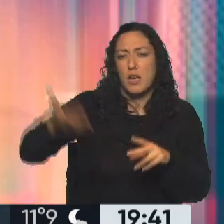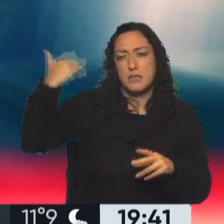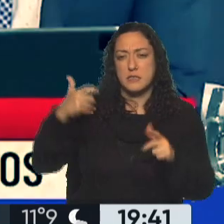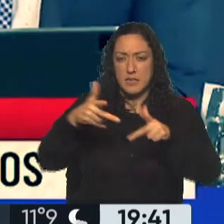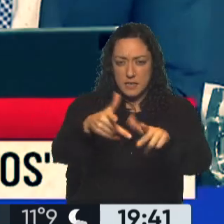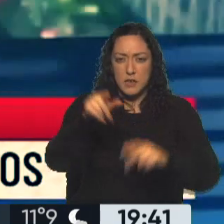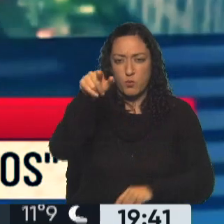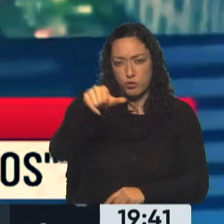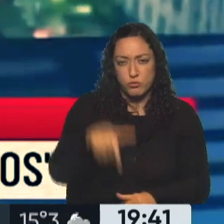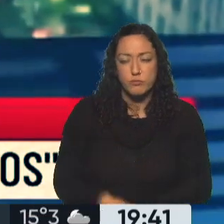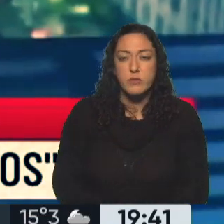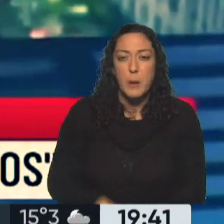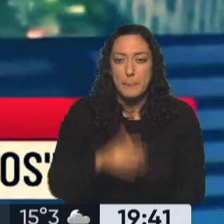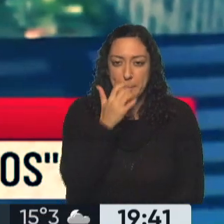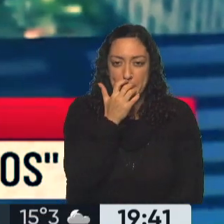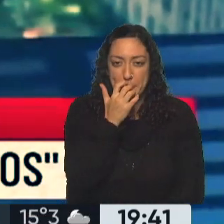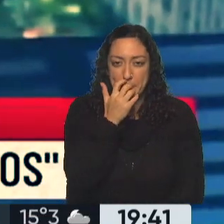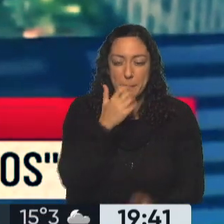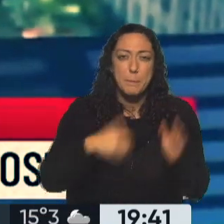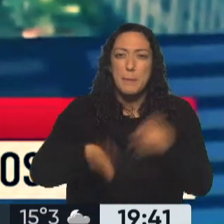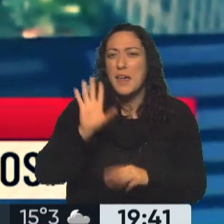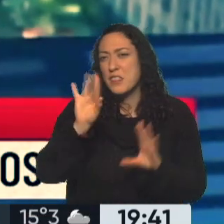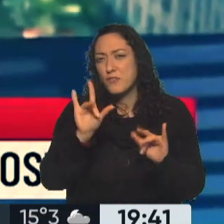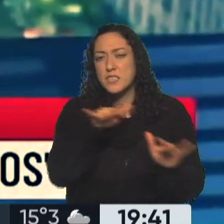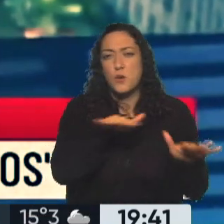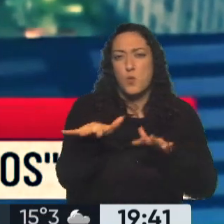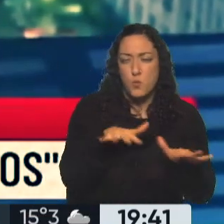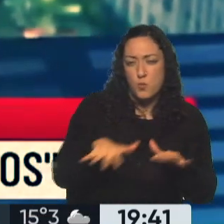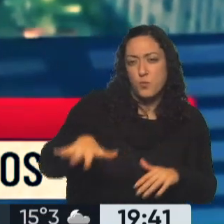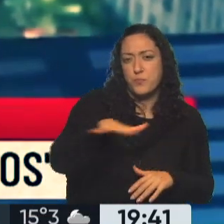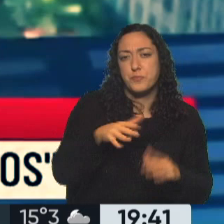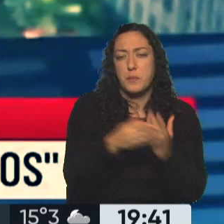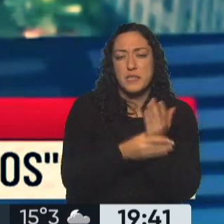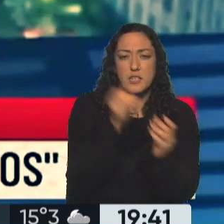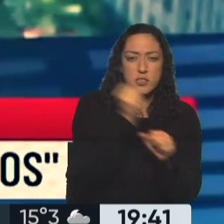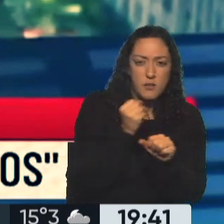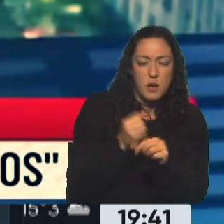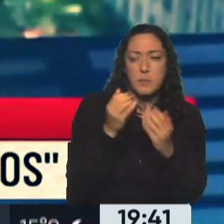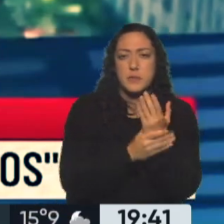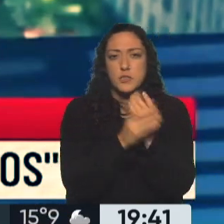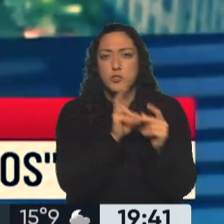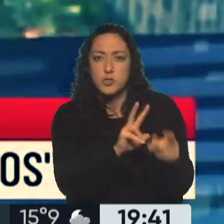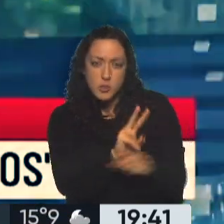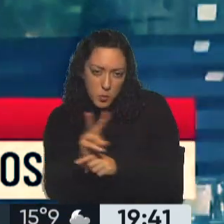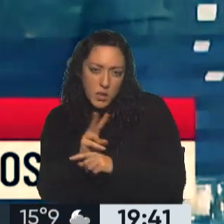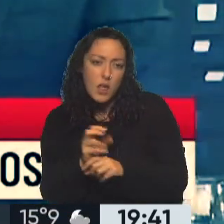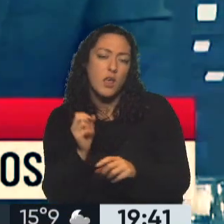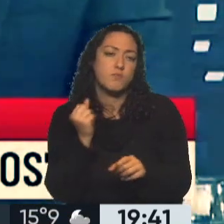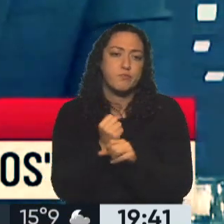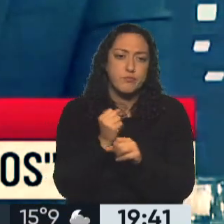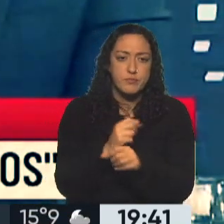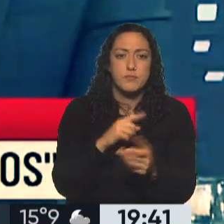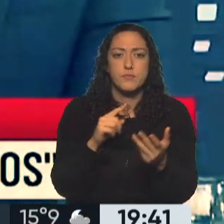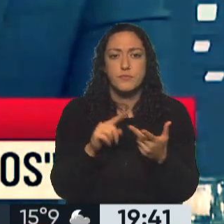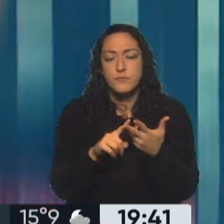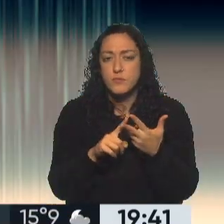vos. He gestionado los lugares más difíciles, ¿no? El Ministerio de Trabajo, Ministerio de Seguridad. he